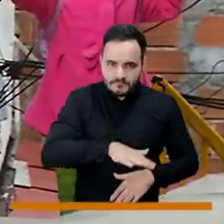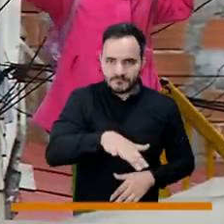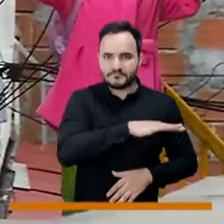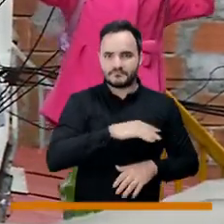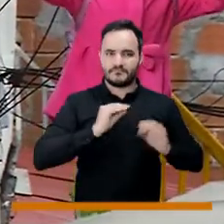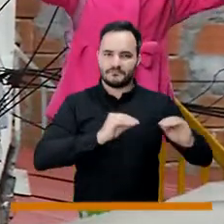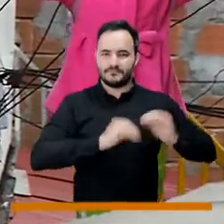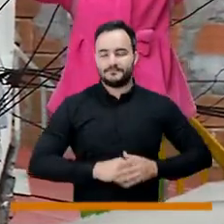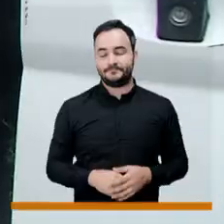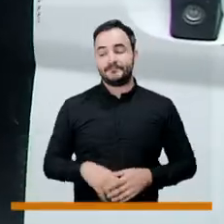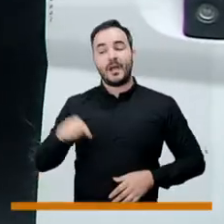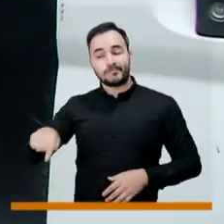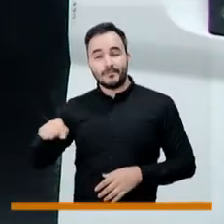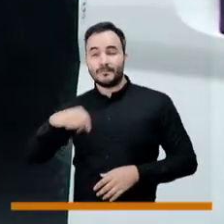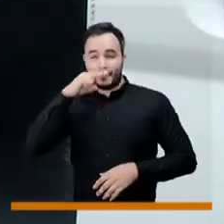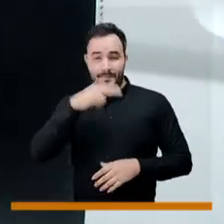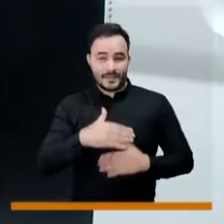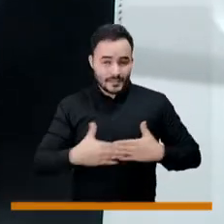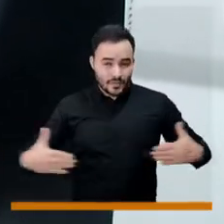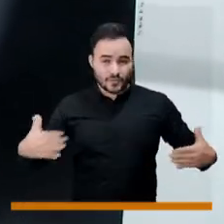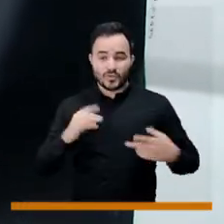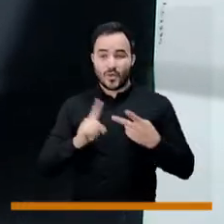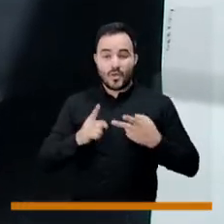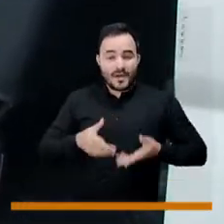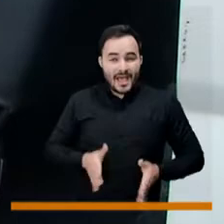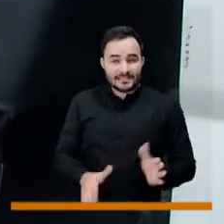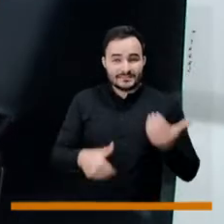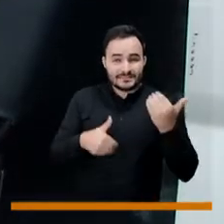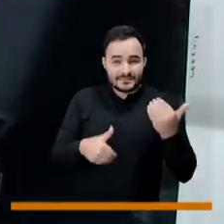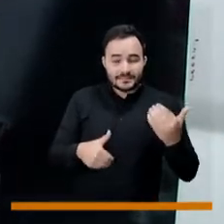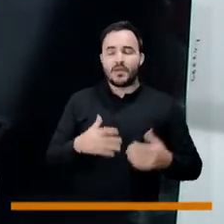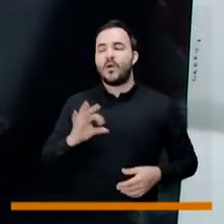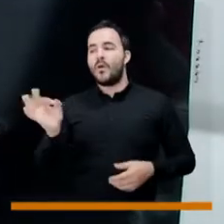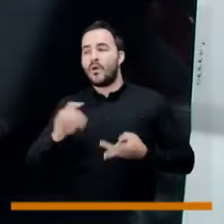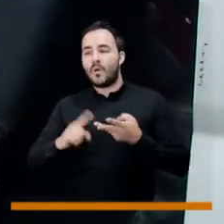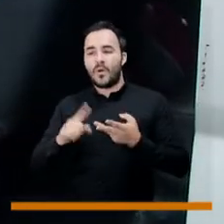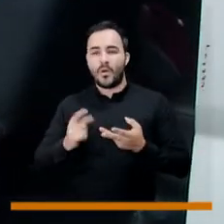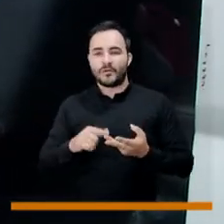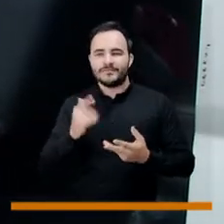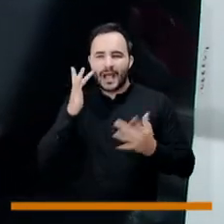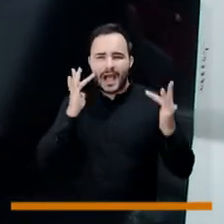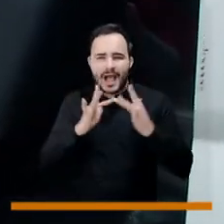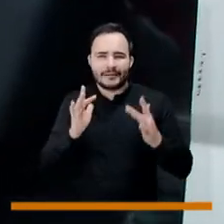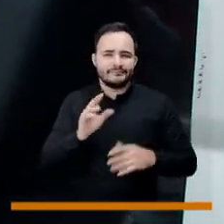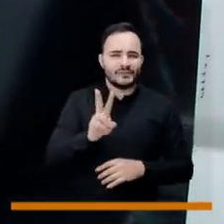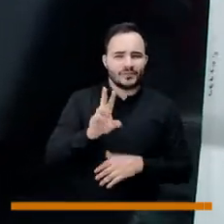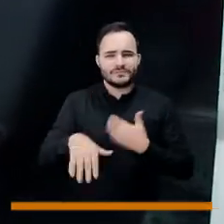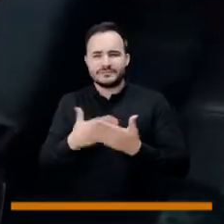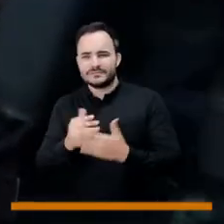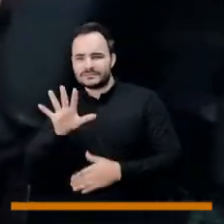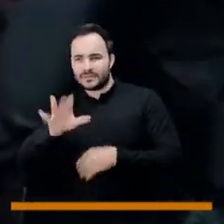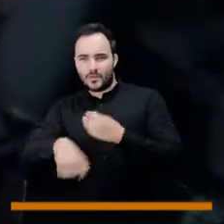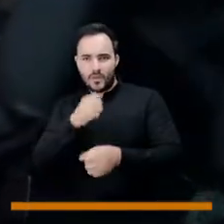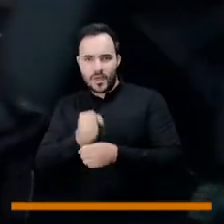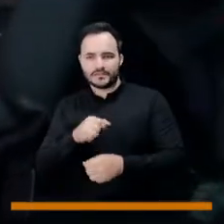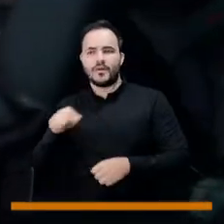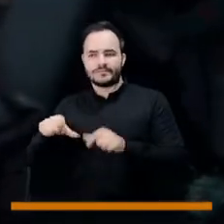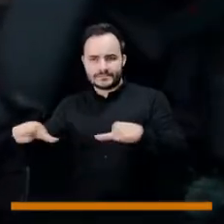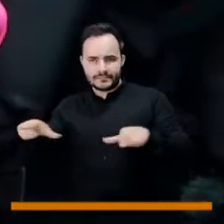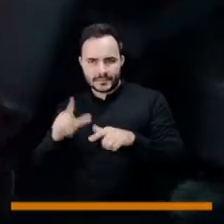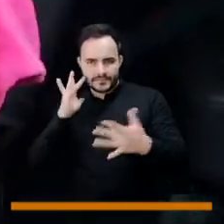tener sala de gestación el primer año sala cunas caminadores 10 salas de atención para niños y niñas entre los 2 y 5